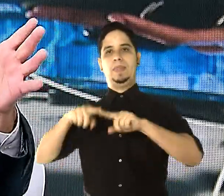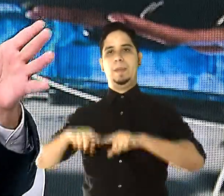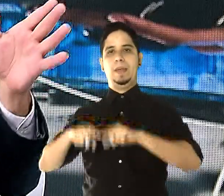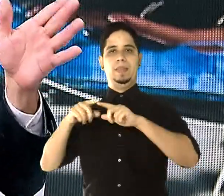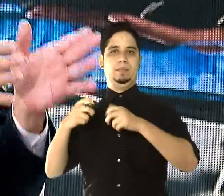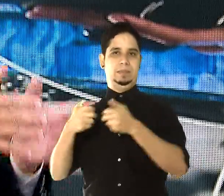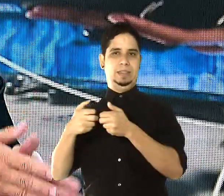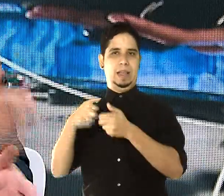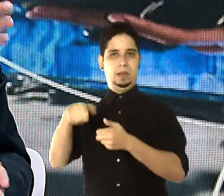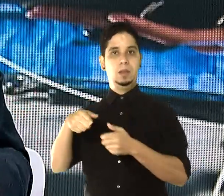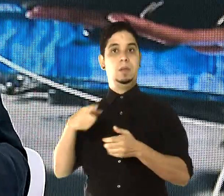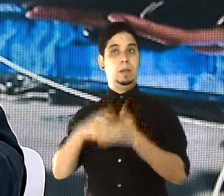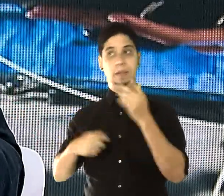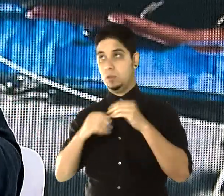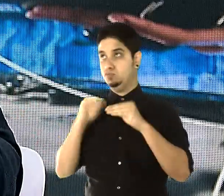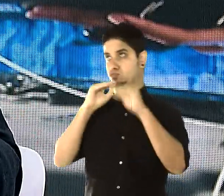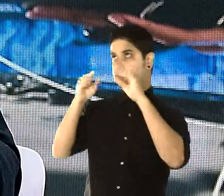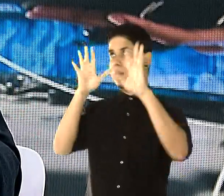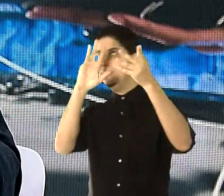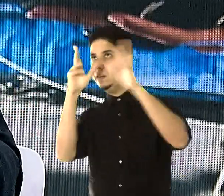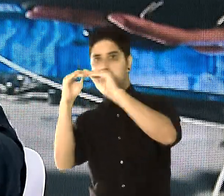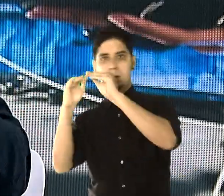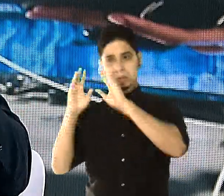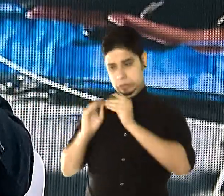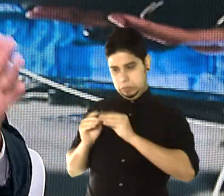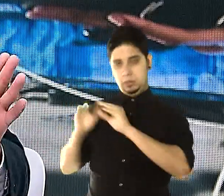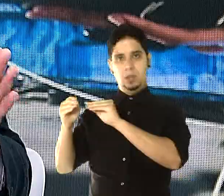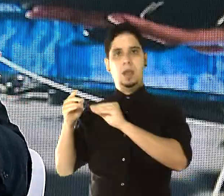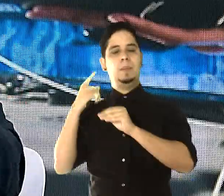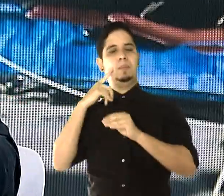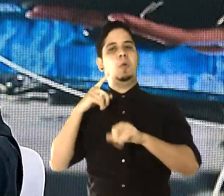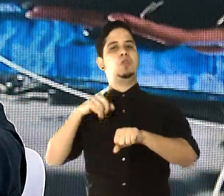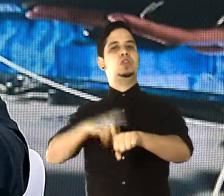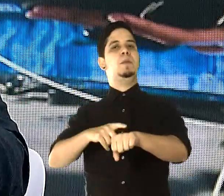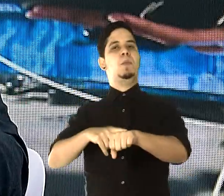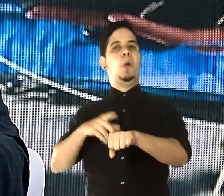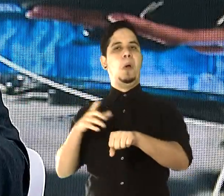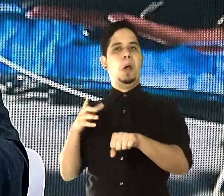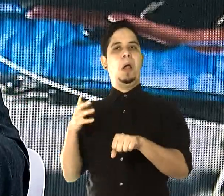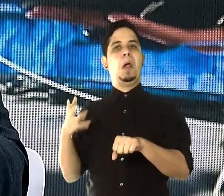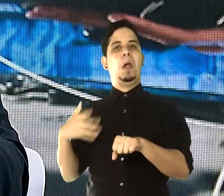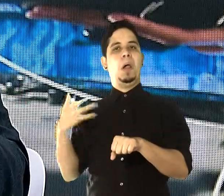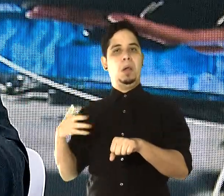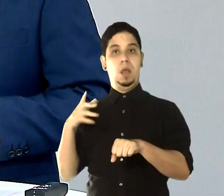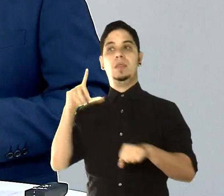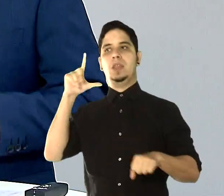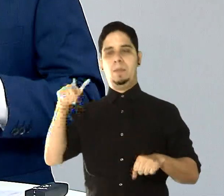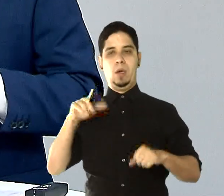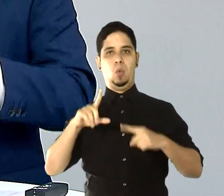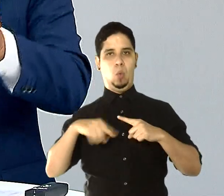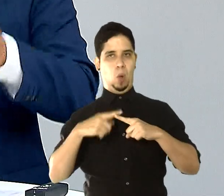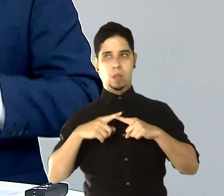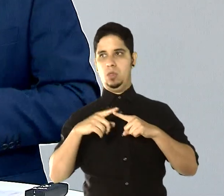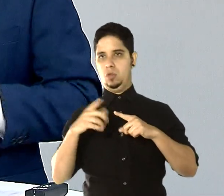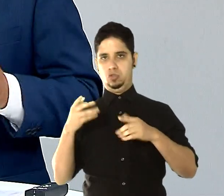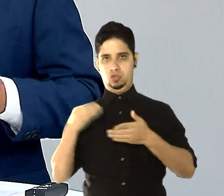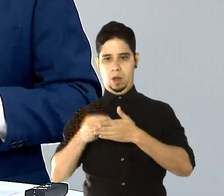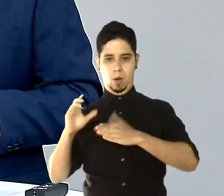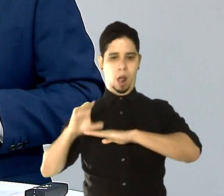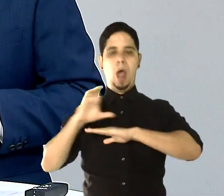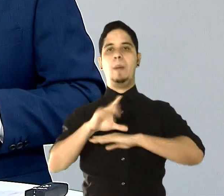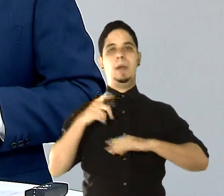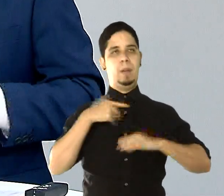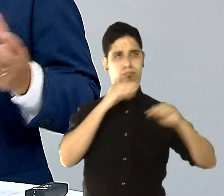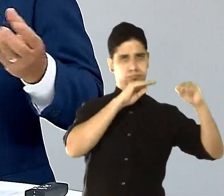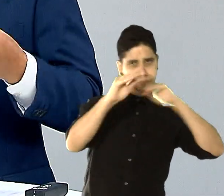reparaciones temporeras. Ese es básicamente el término. Son temporeras en lo que vienen las que son a largo plazo. Bien, ahora alguien podría preguntar